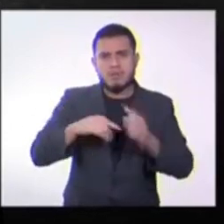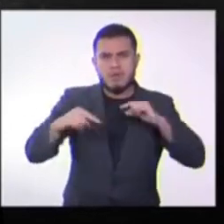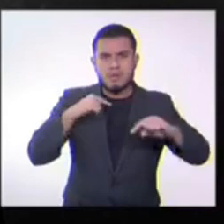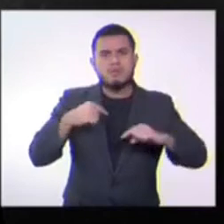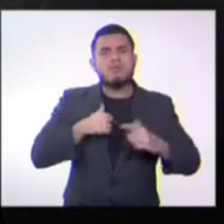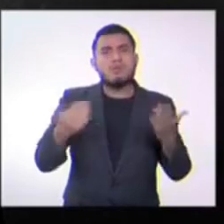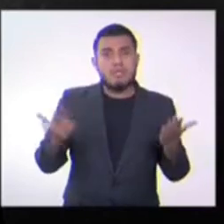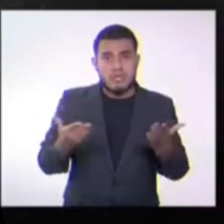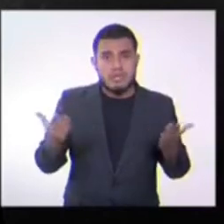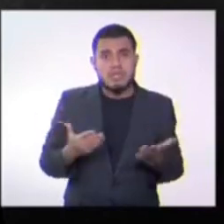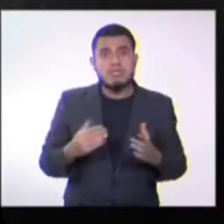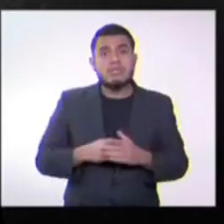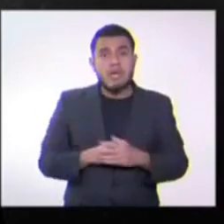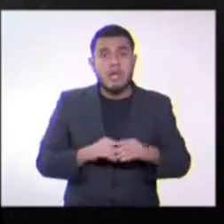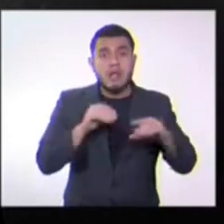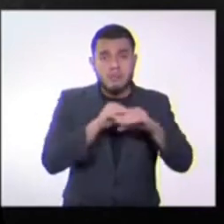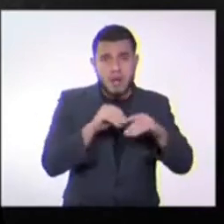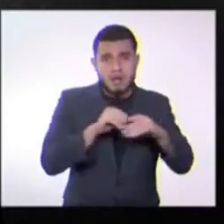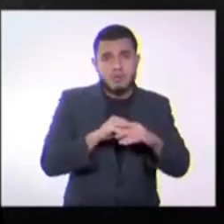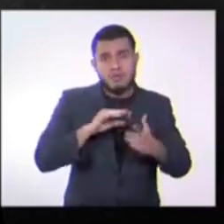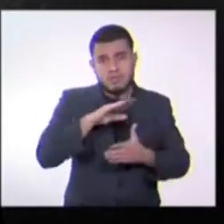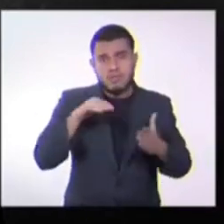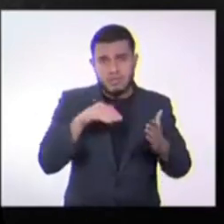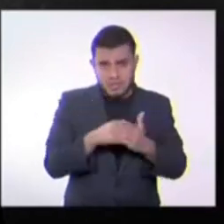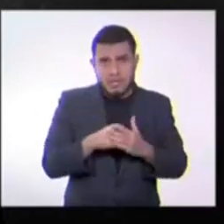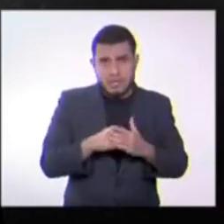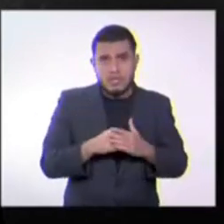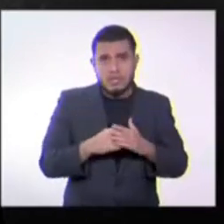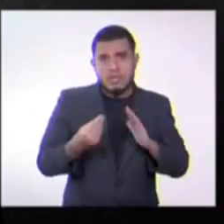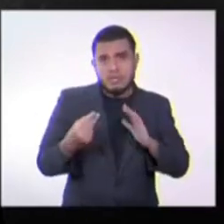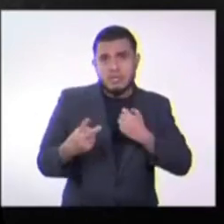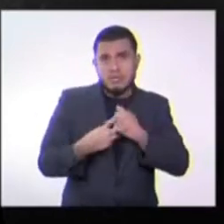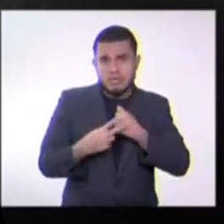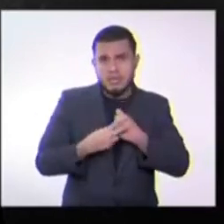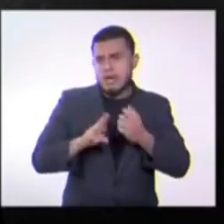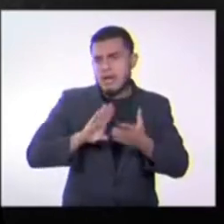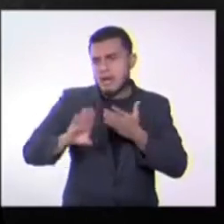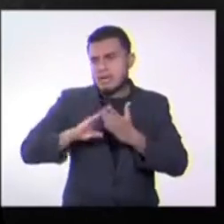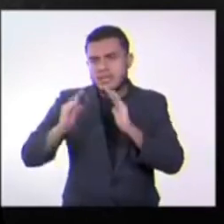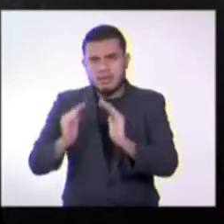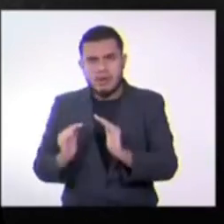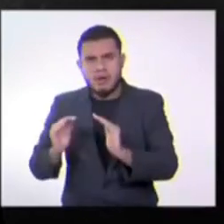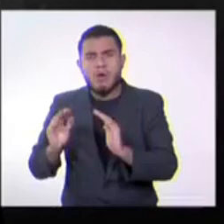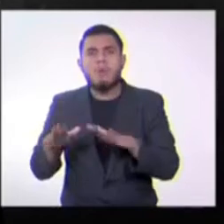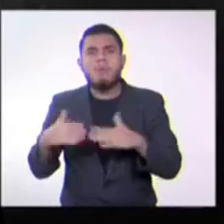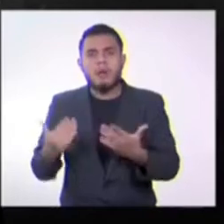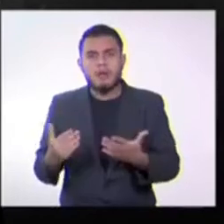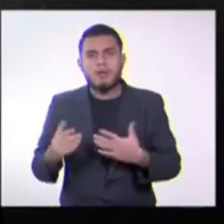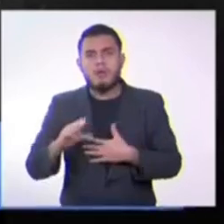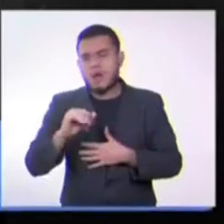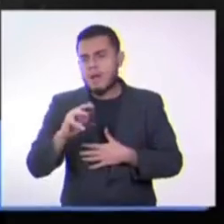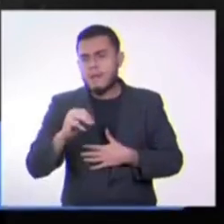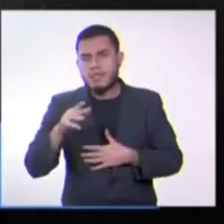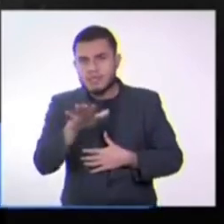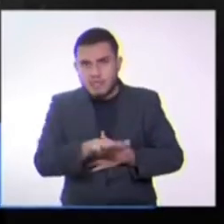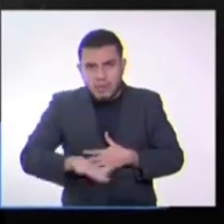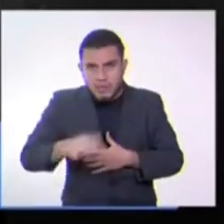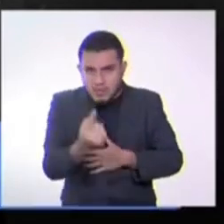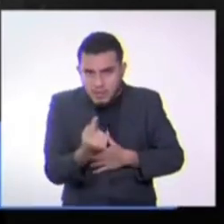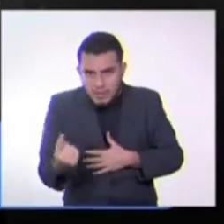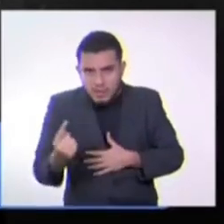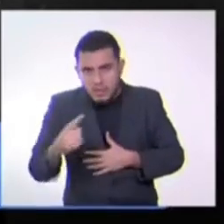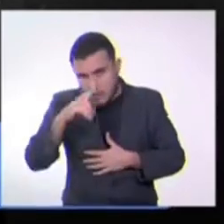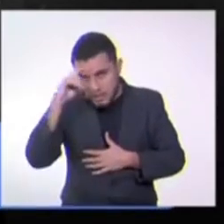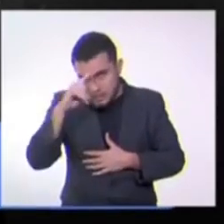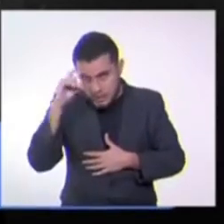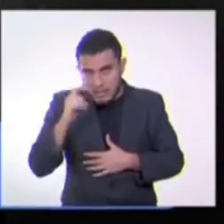el Banco Central de Reserva, vendí casas a bajo costo para los campesinos y reduje significativamente la deuda